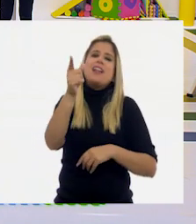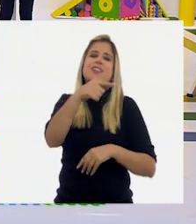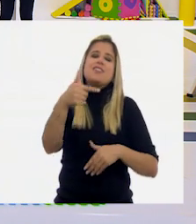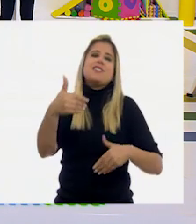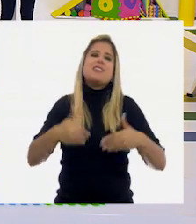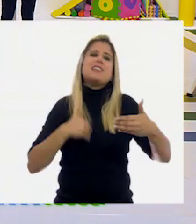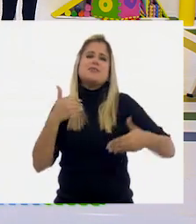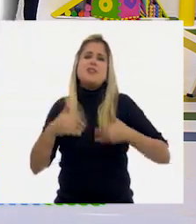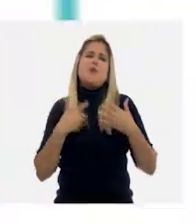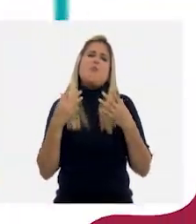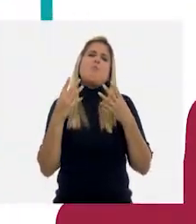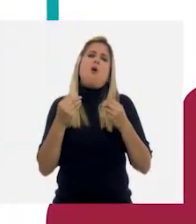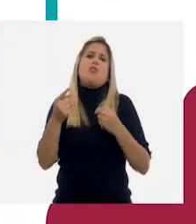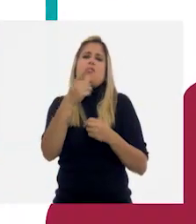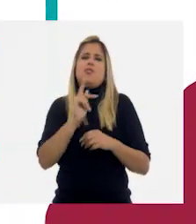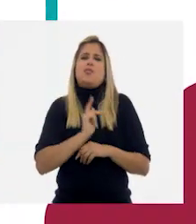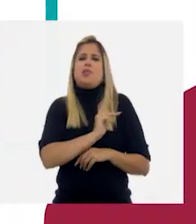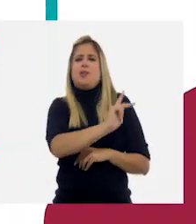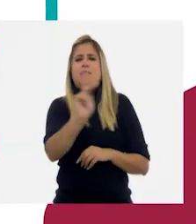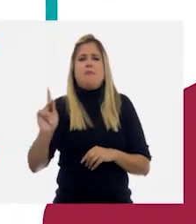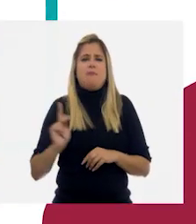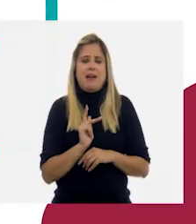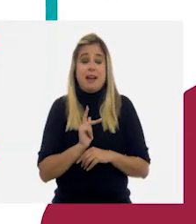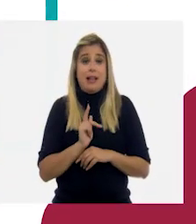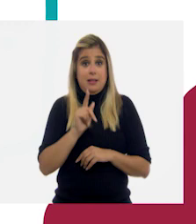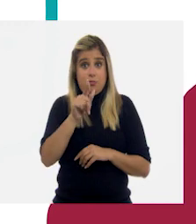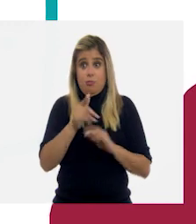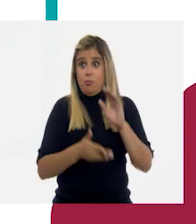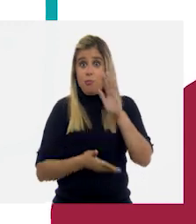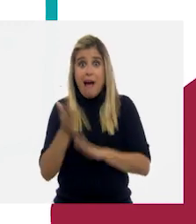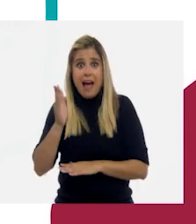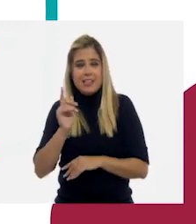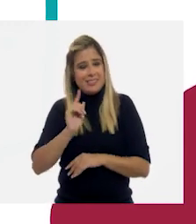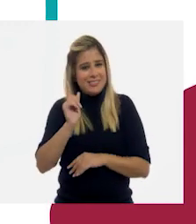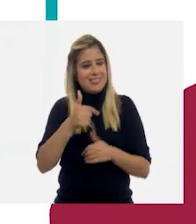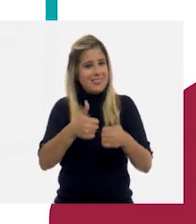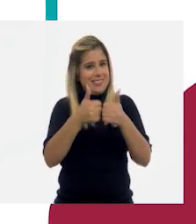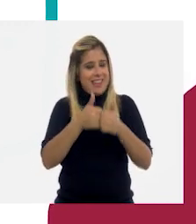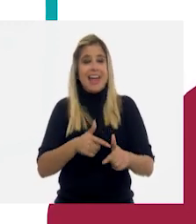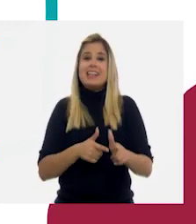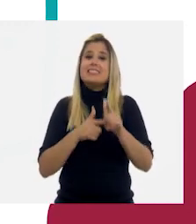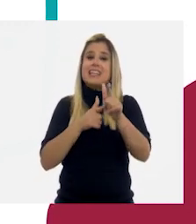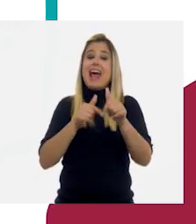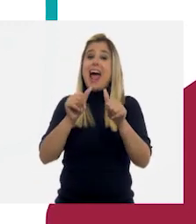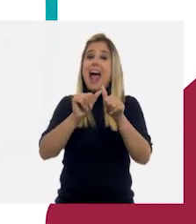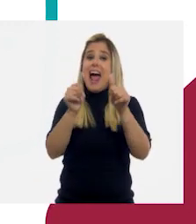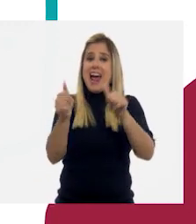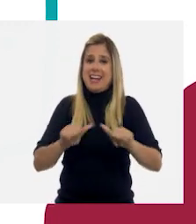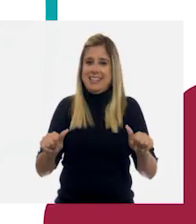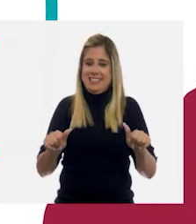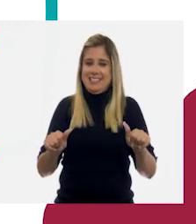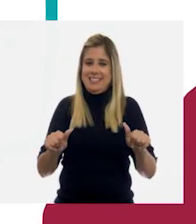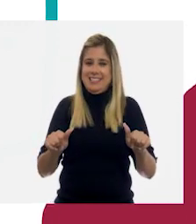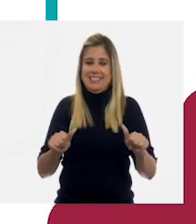disfrutado tanto como nosotros. Y no te vayas, ¿eh? Porque continuamos con artes.